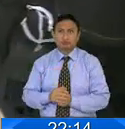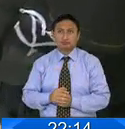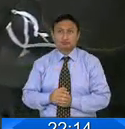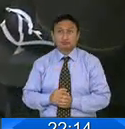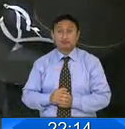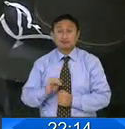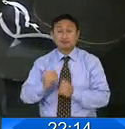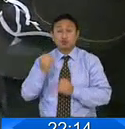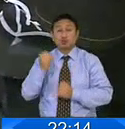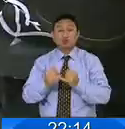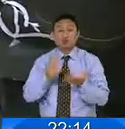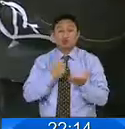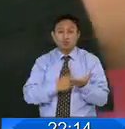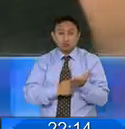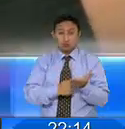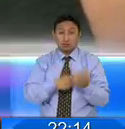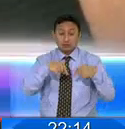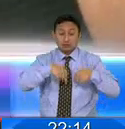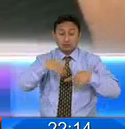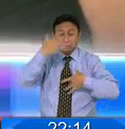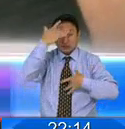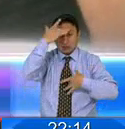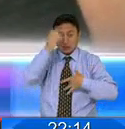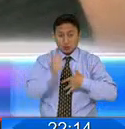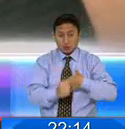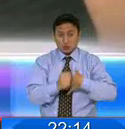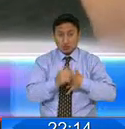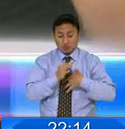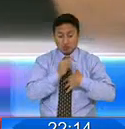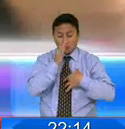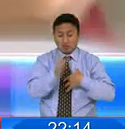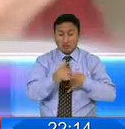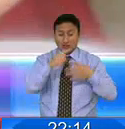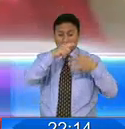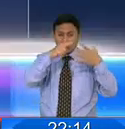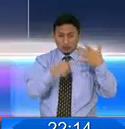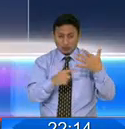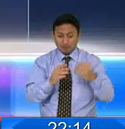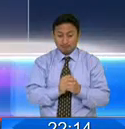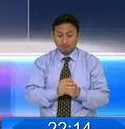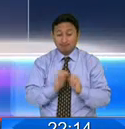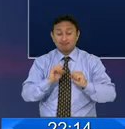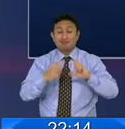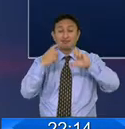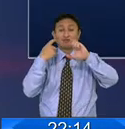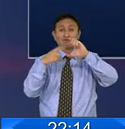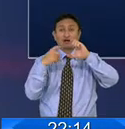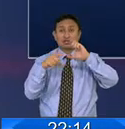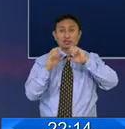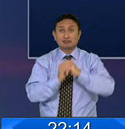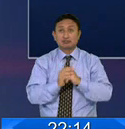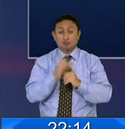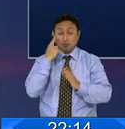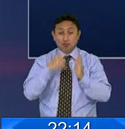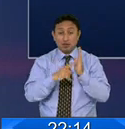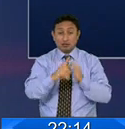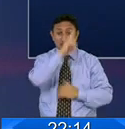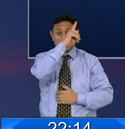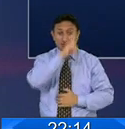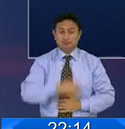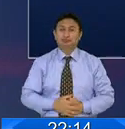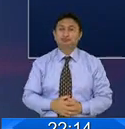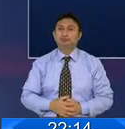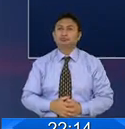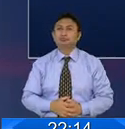a los últimos estudios ante la enfermedad grave por el COVID o sus variantes, la vacuna Pfizer tiene una eficacia del